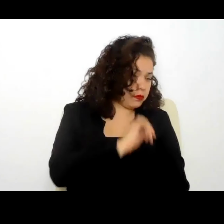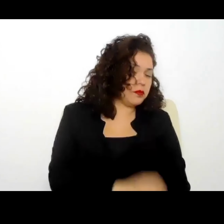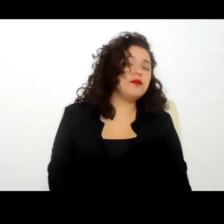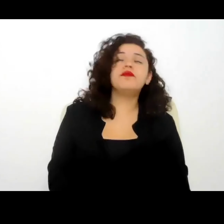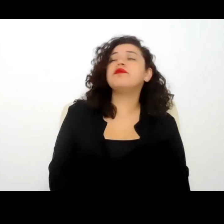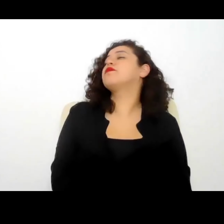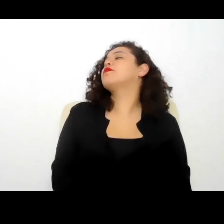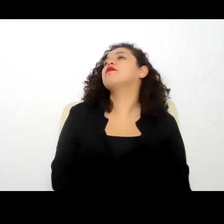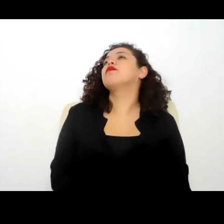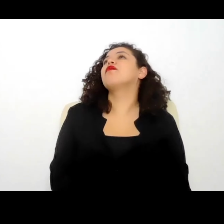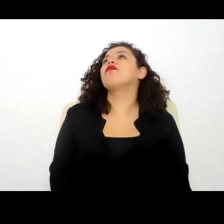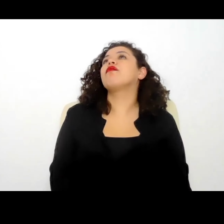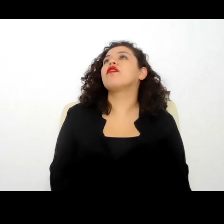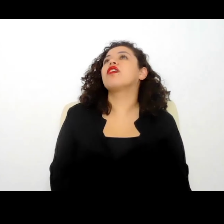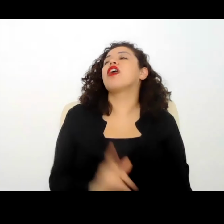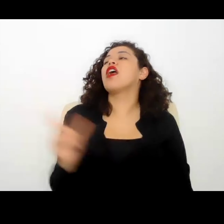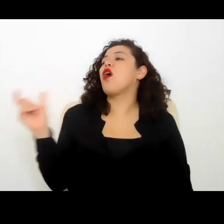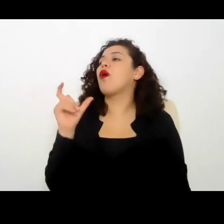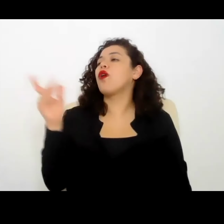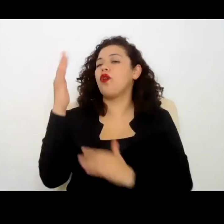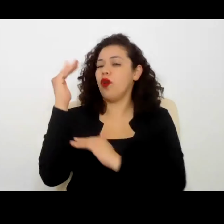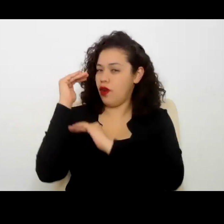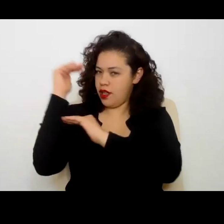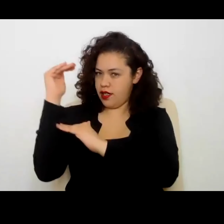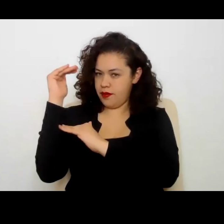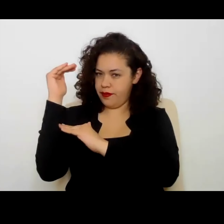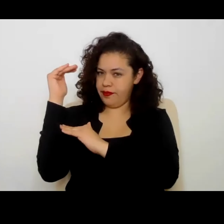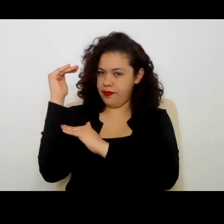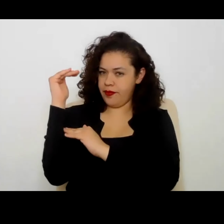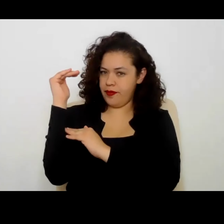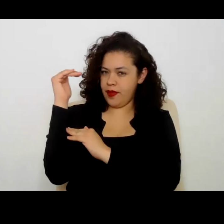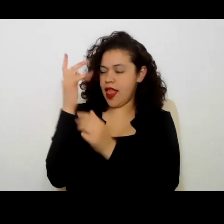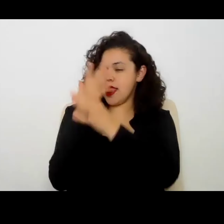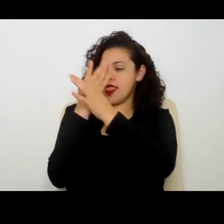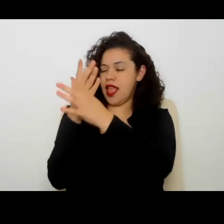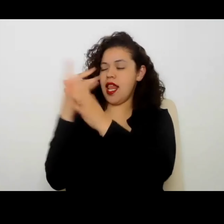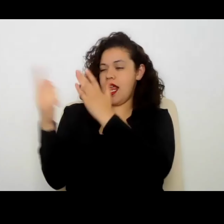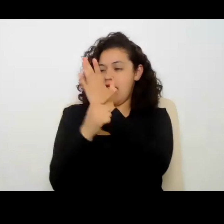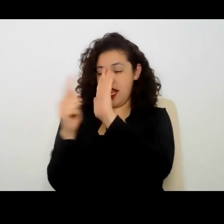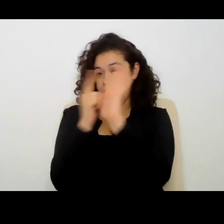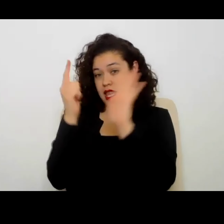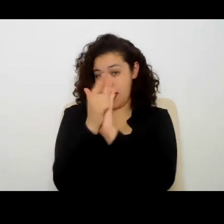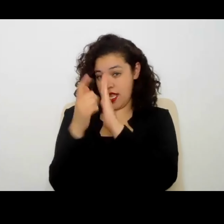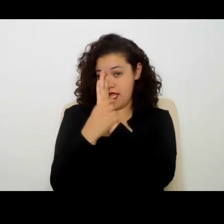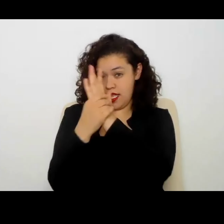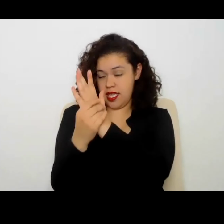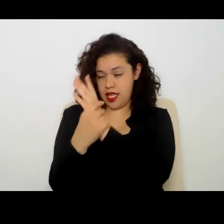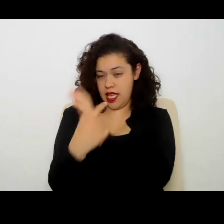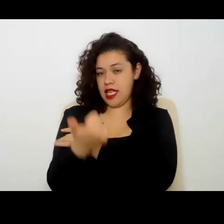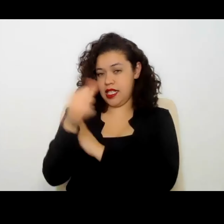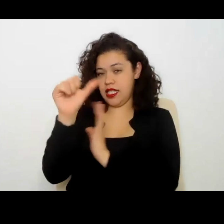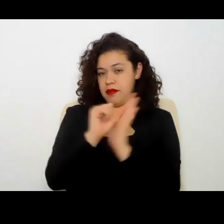en la parte de los umbrales, se menciona ahí la ley que se acumula durante